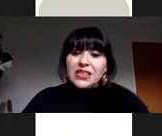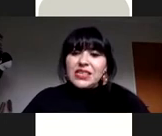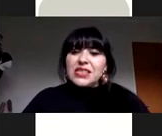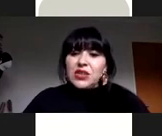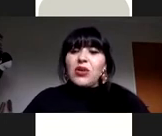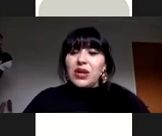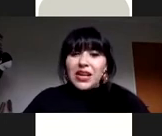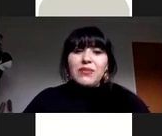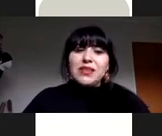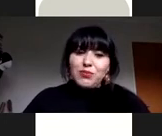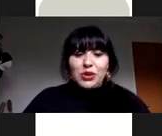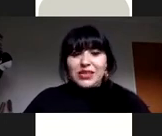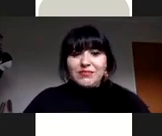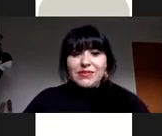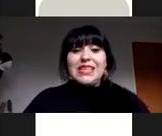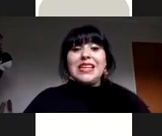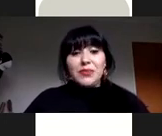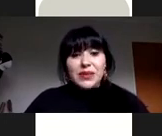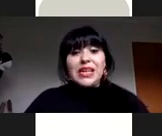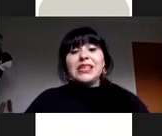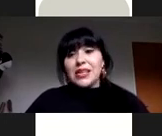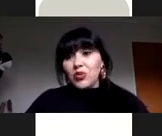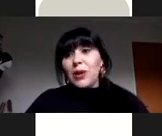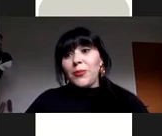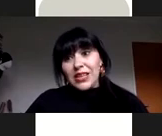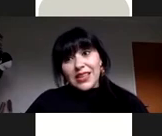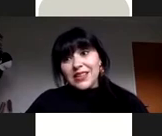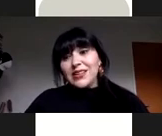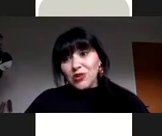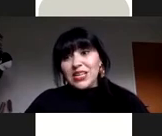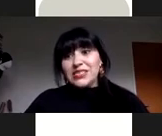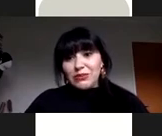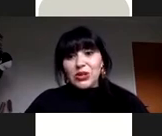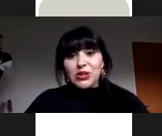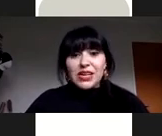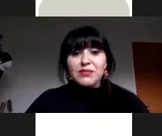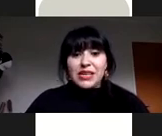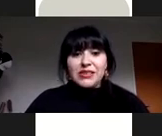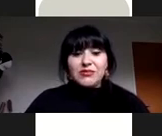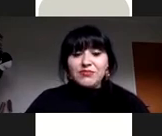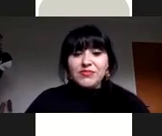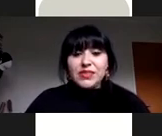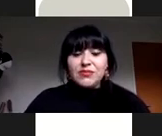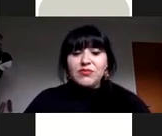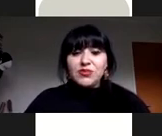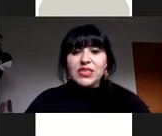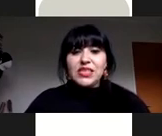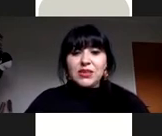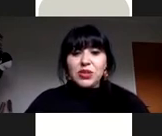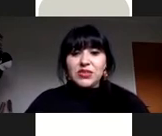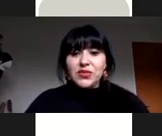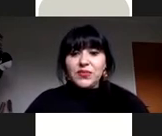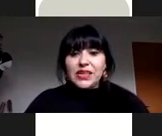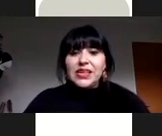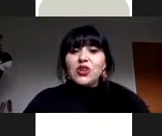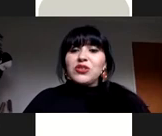a ver sentido a lo que realmente importa. La familia, la salud y las prioridades que hoy día sabemos que nos van cambiando. Muchas gracias por